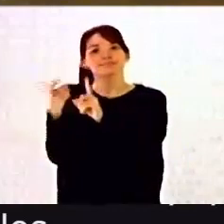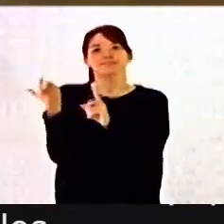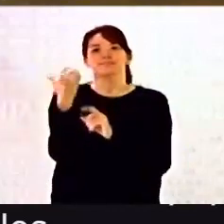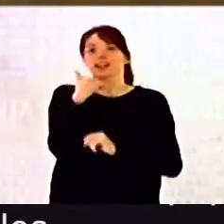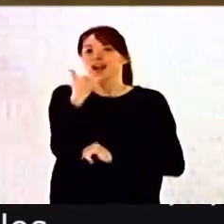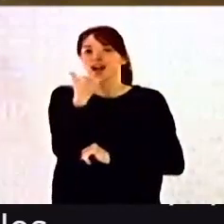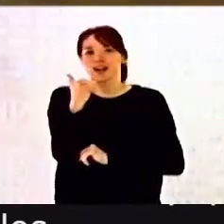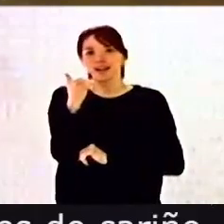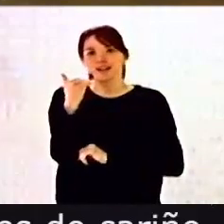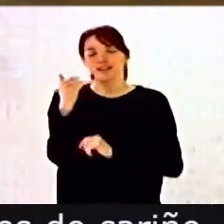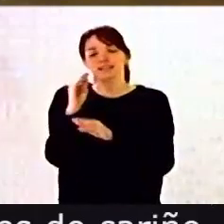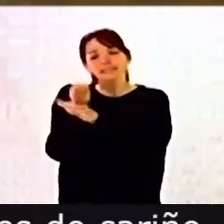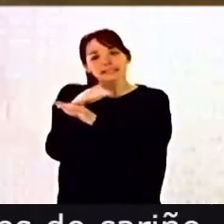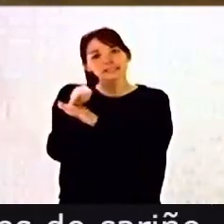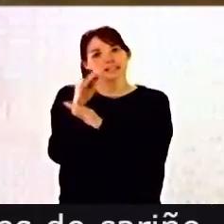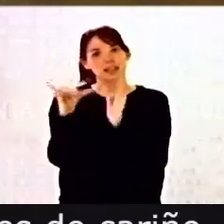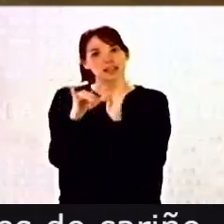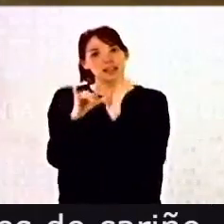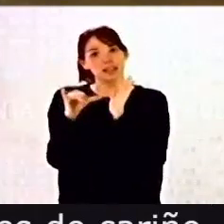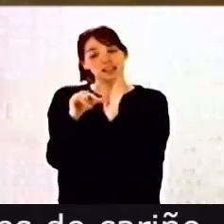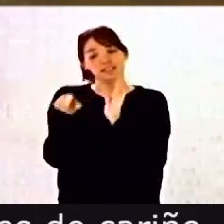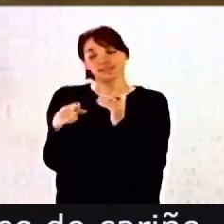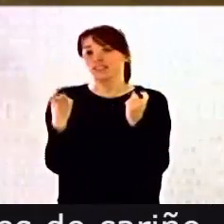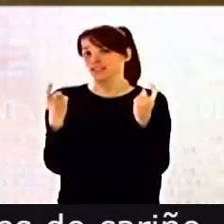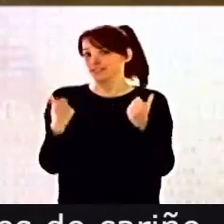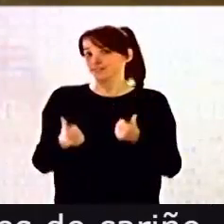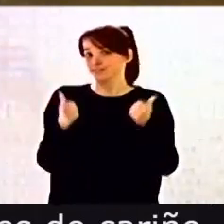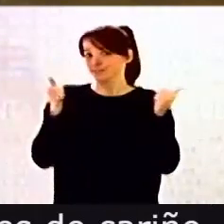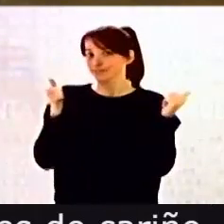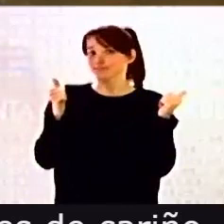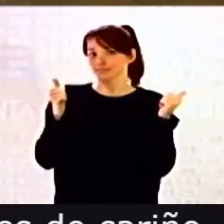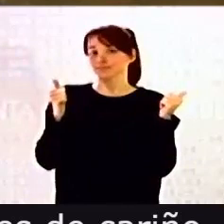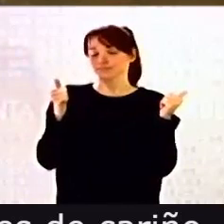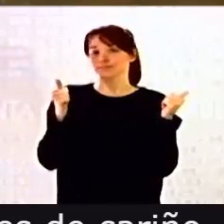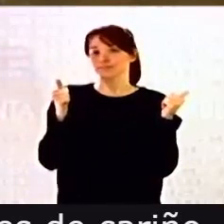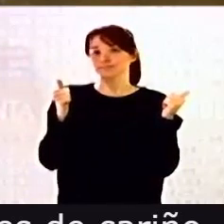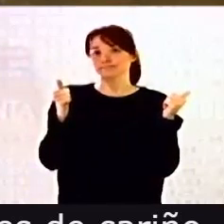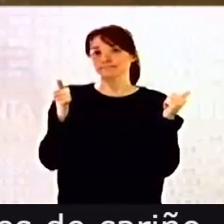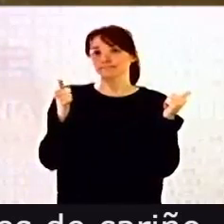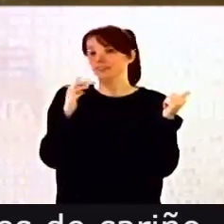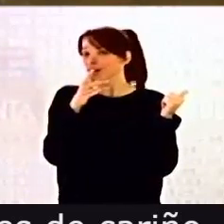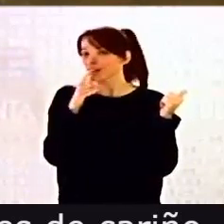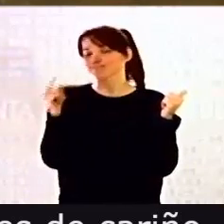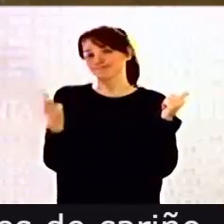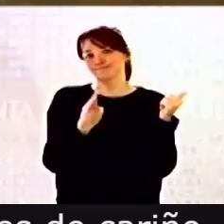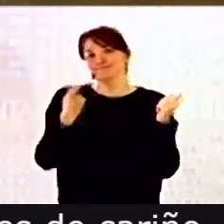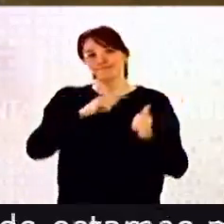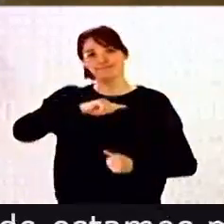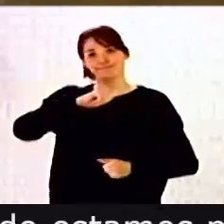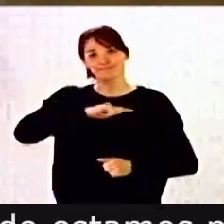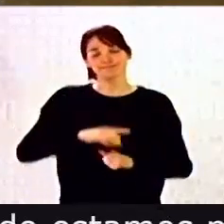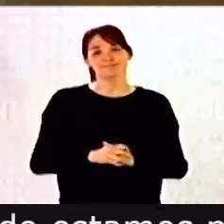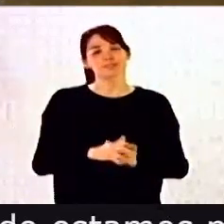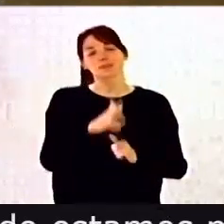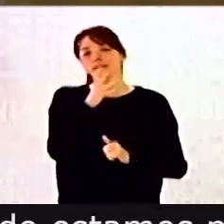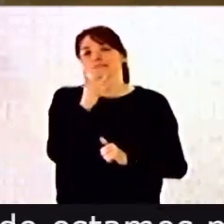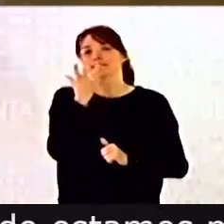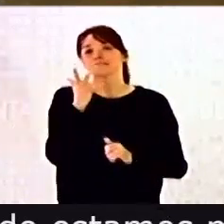necesidades de cuidados cercanos tenemos, y es cuando estamos más solos. Por eso les